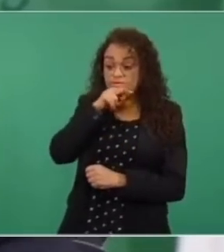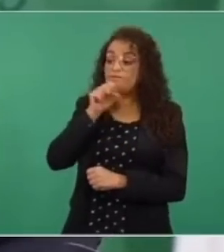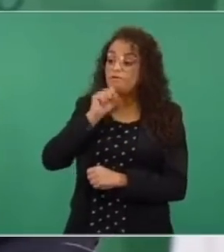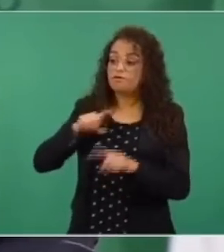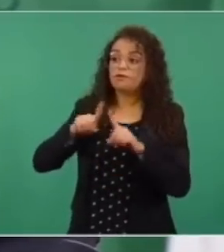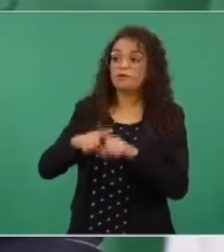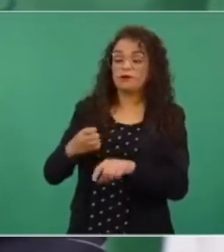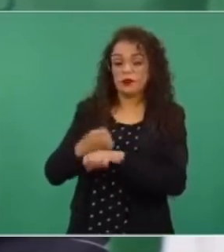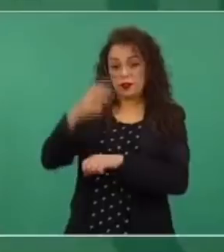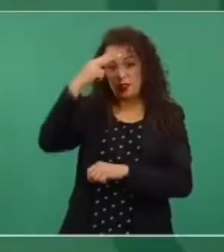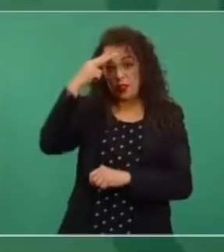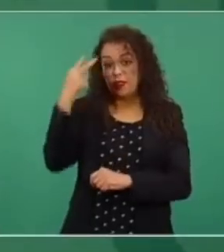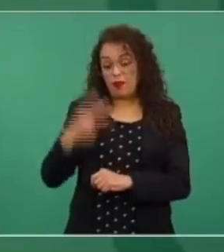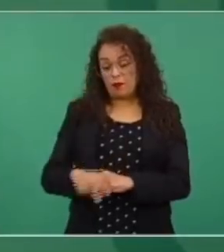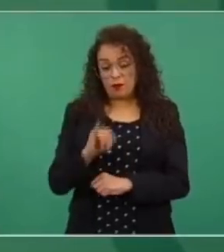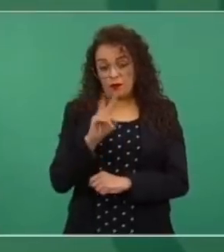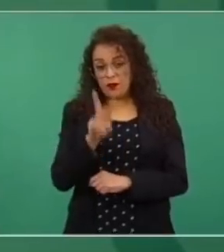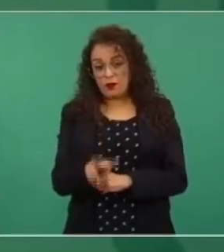para nosotros,